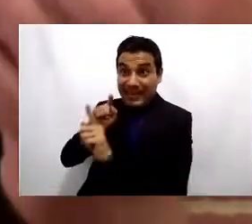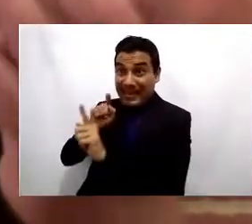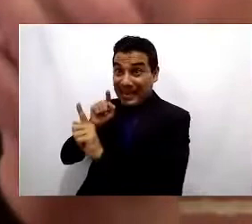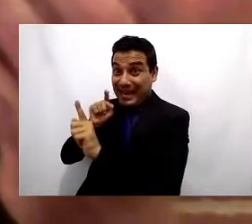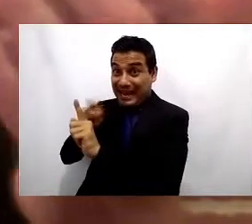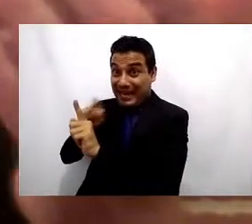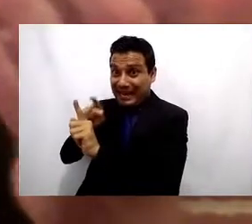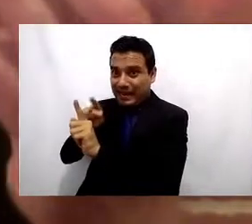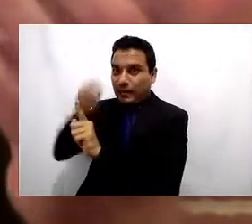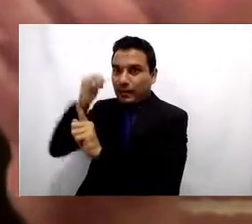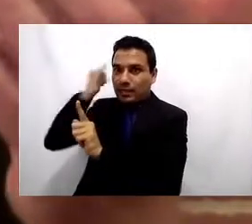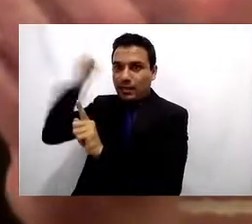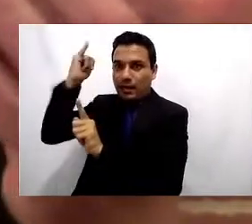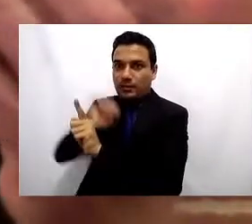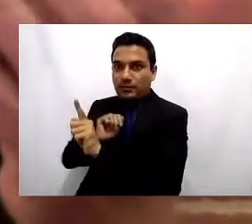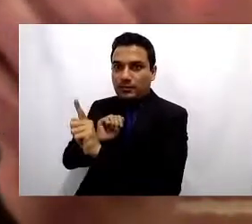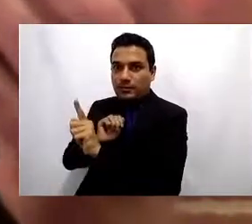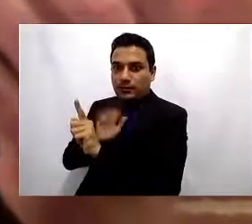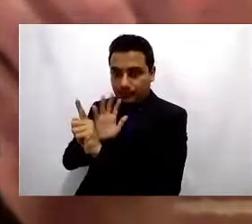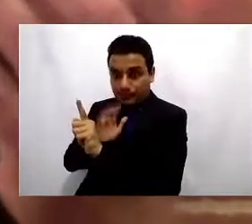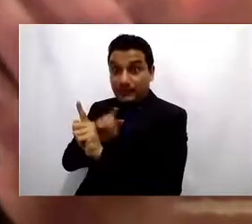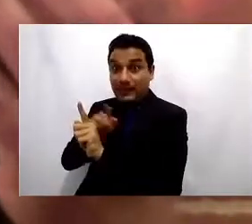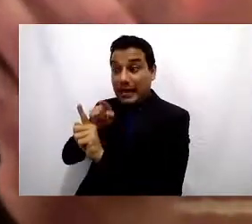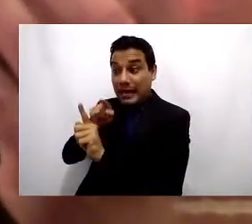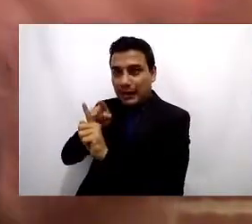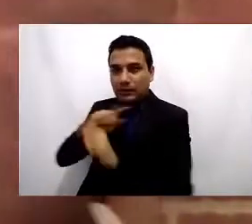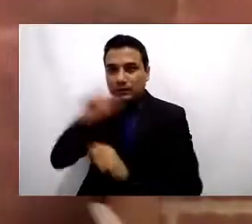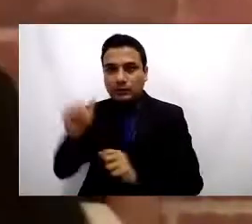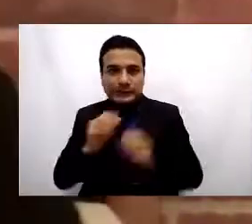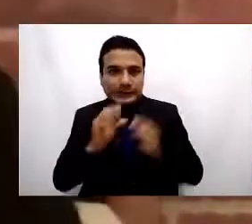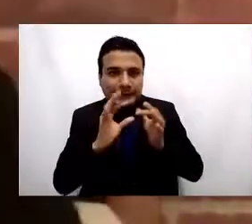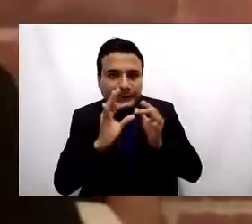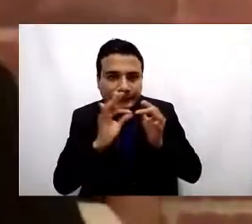narró se transformó además en el artista que le dio forma.